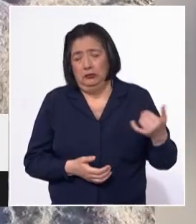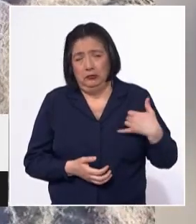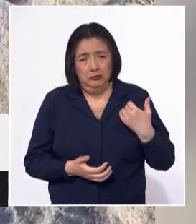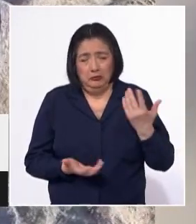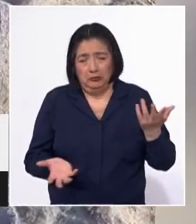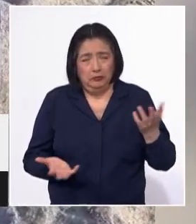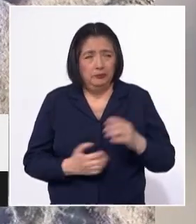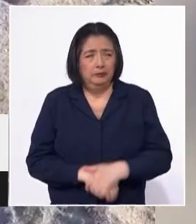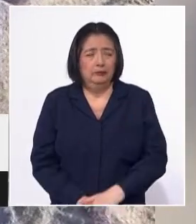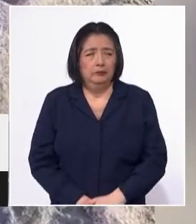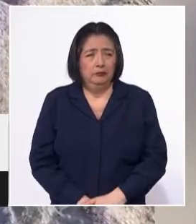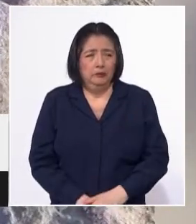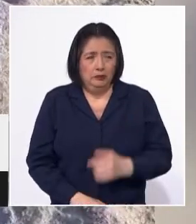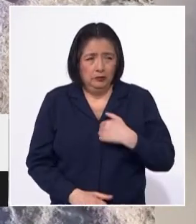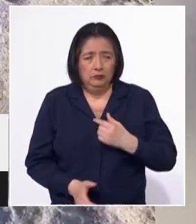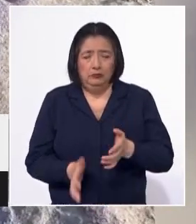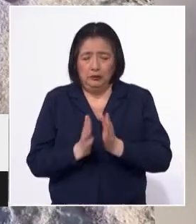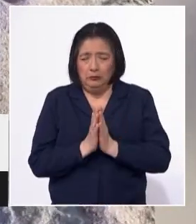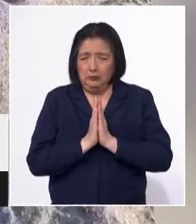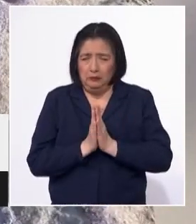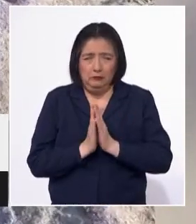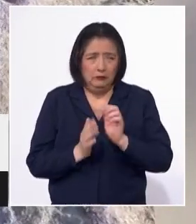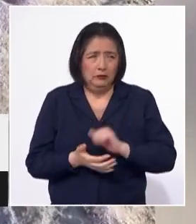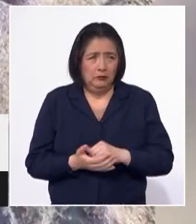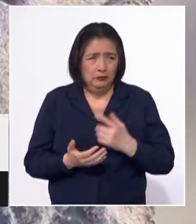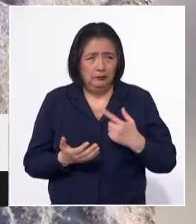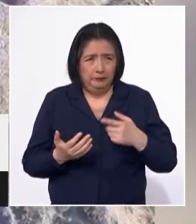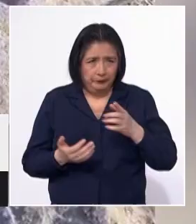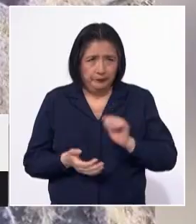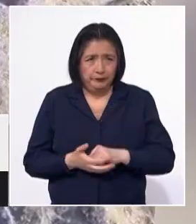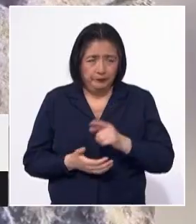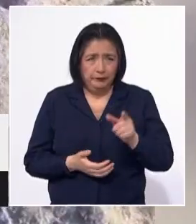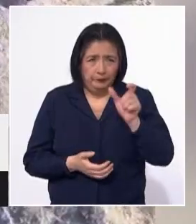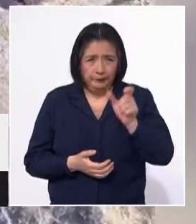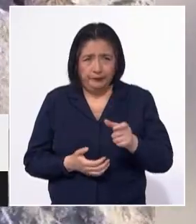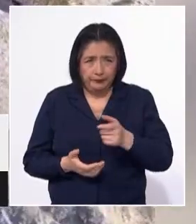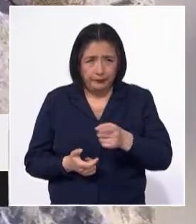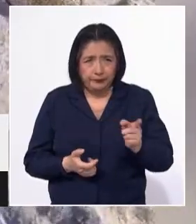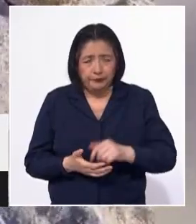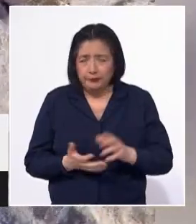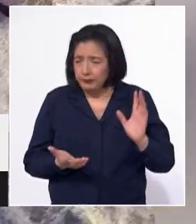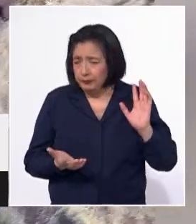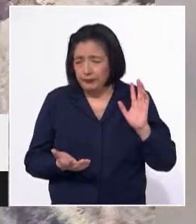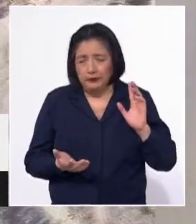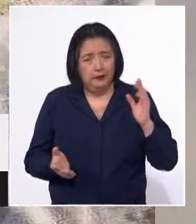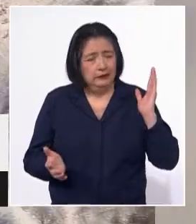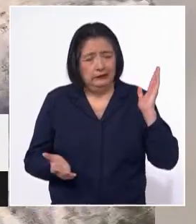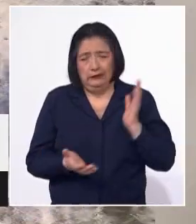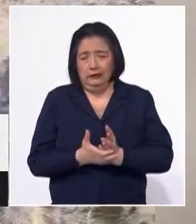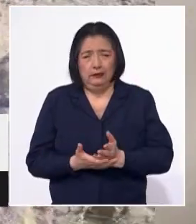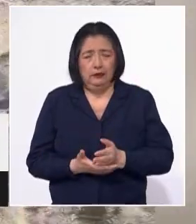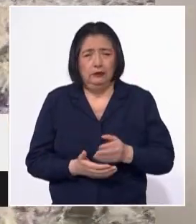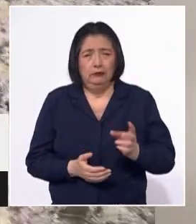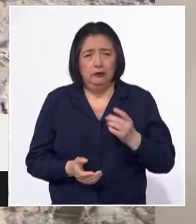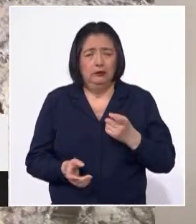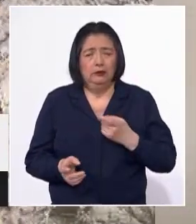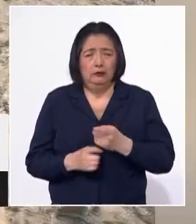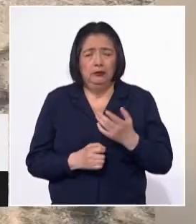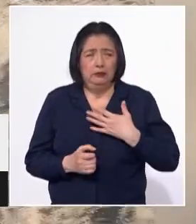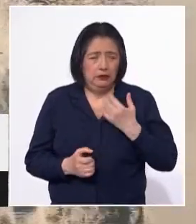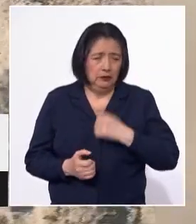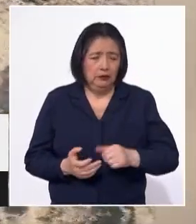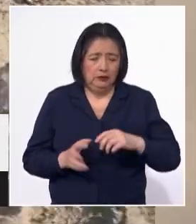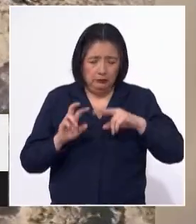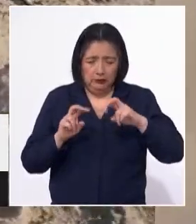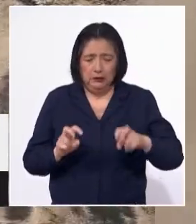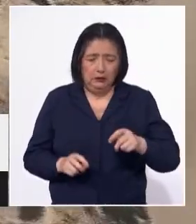digo. Por eso yo pido, por favor, que esa persona paguen lo que han hecho con mi hija, que averigüen más